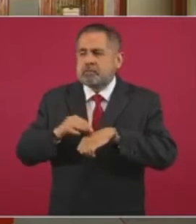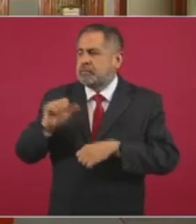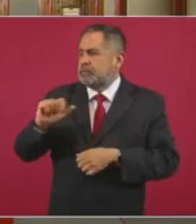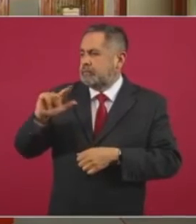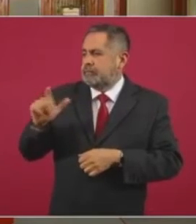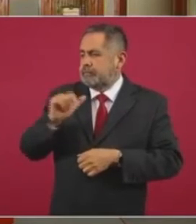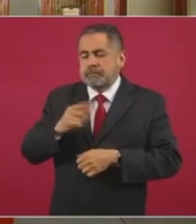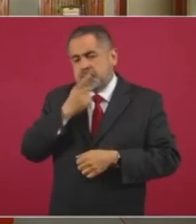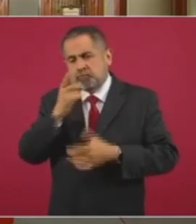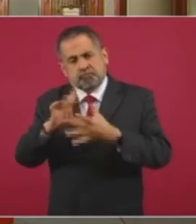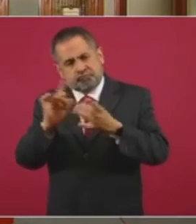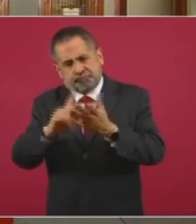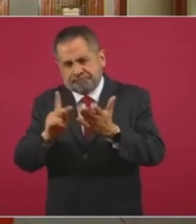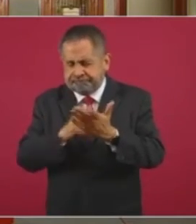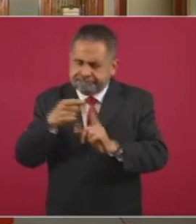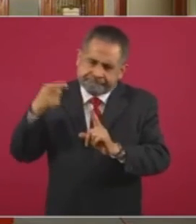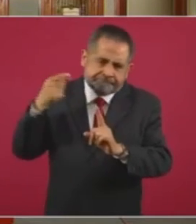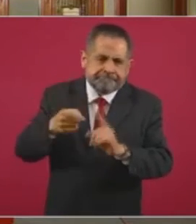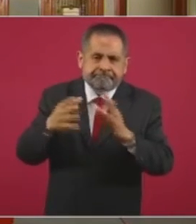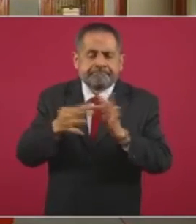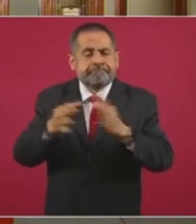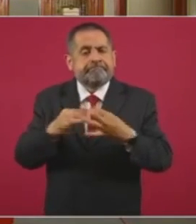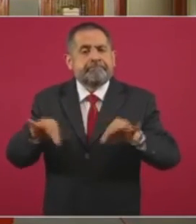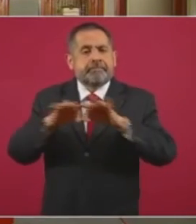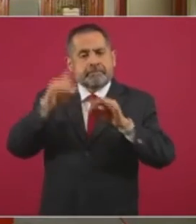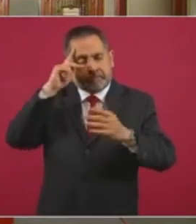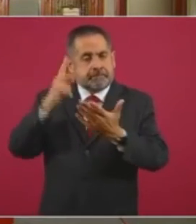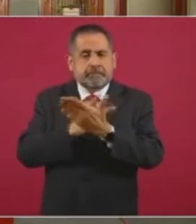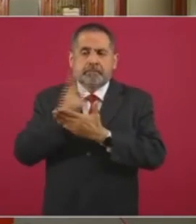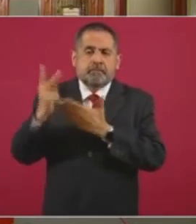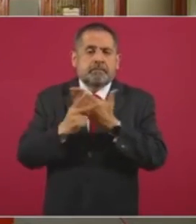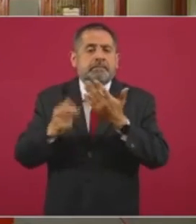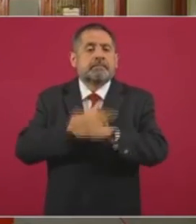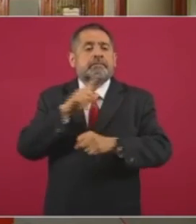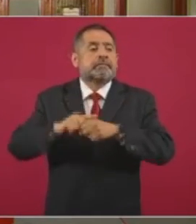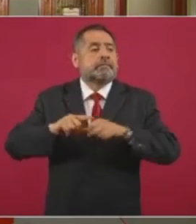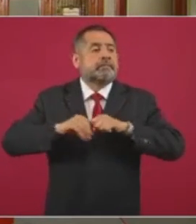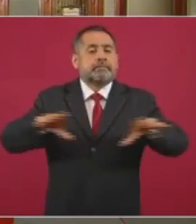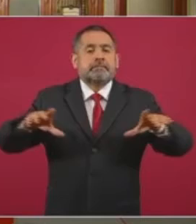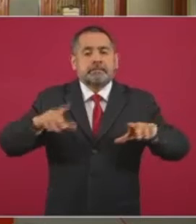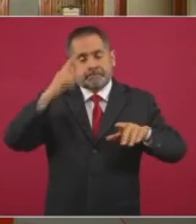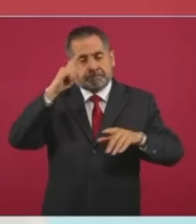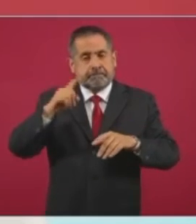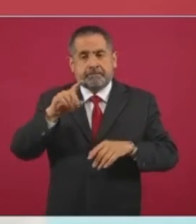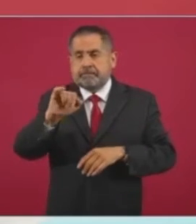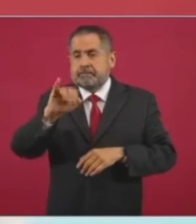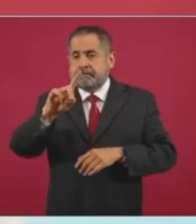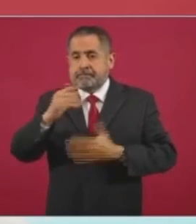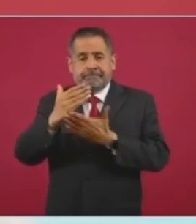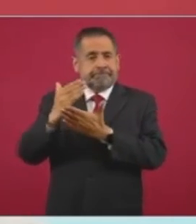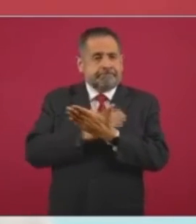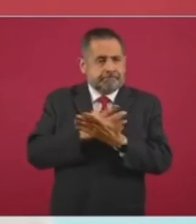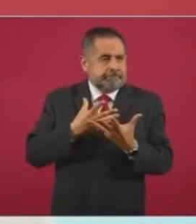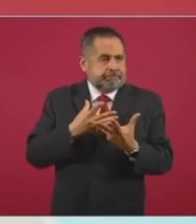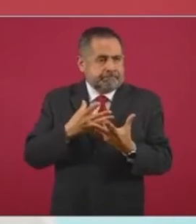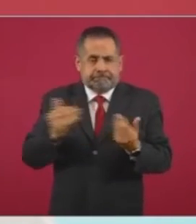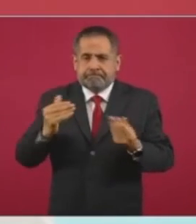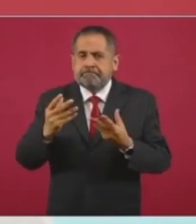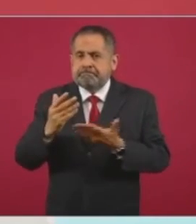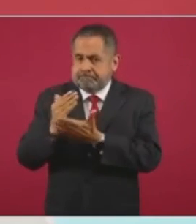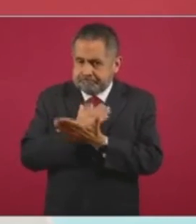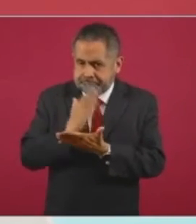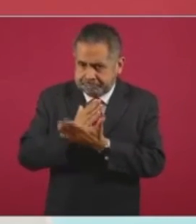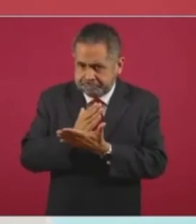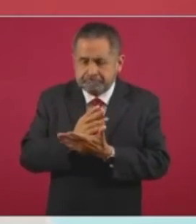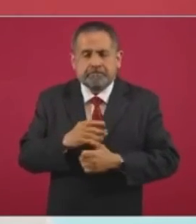enfáticamente ha planteado, no solo para el Programa Nacional de Prevención de SIDA, sino para todo el acontecer de